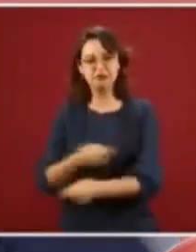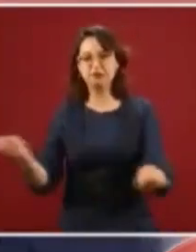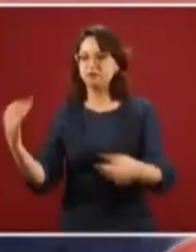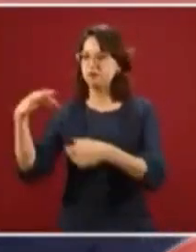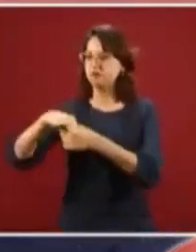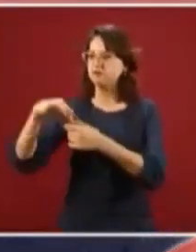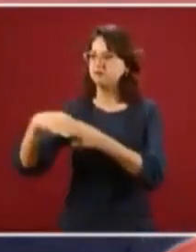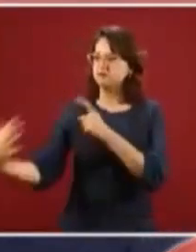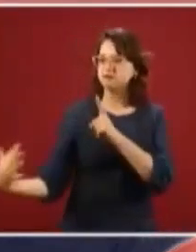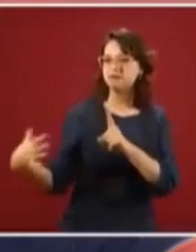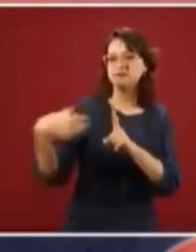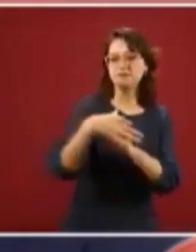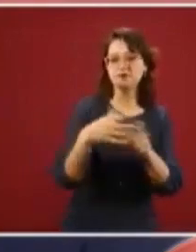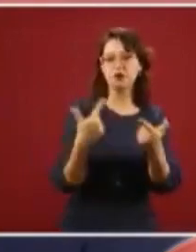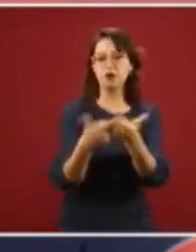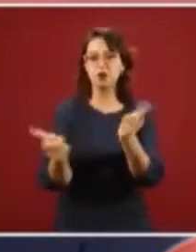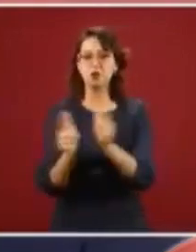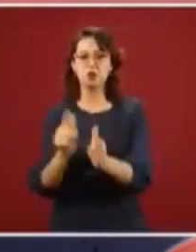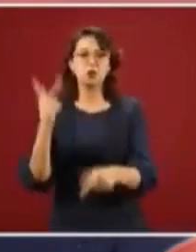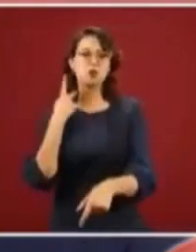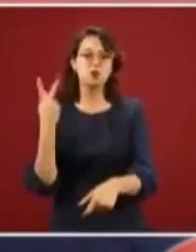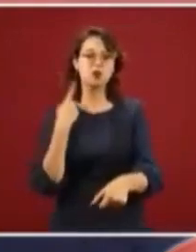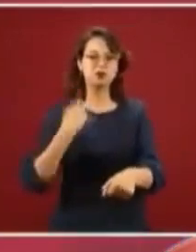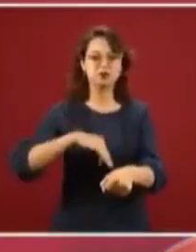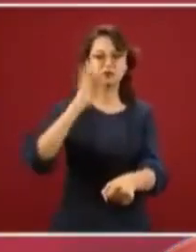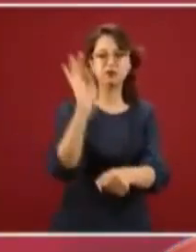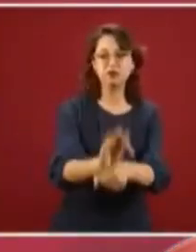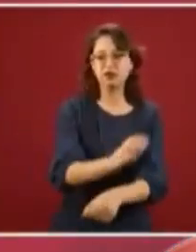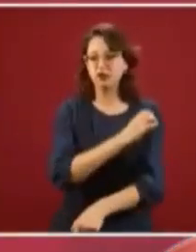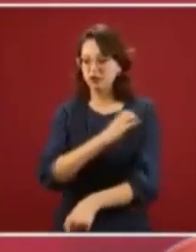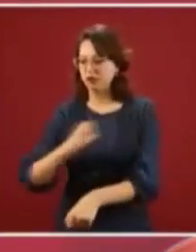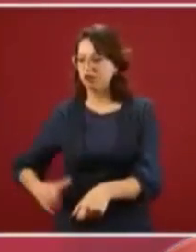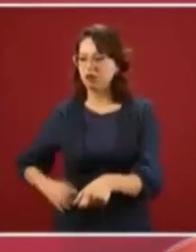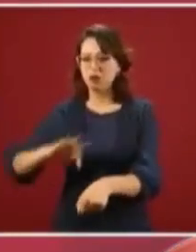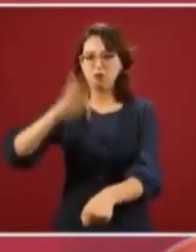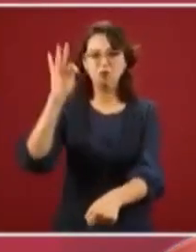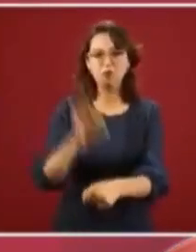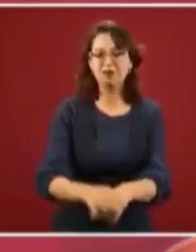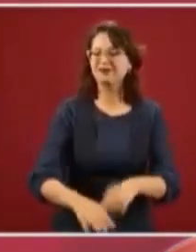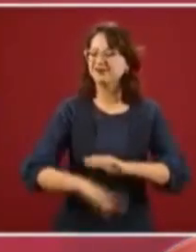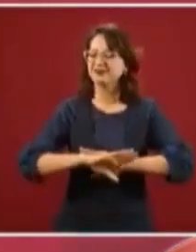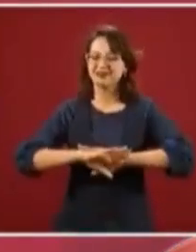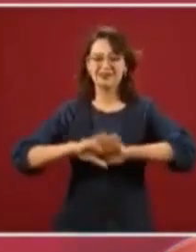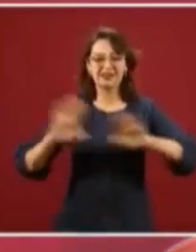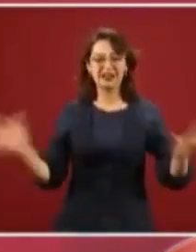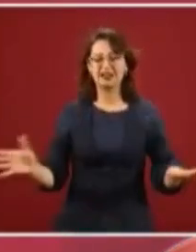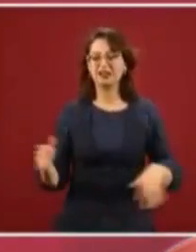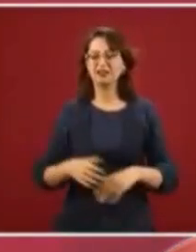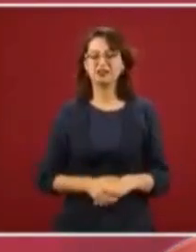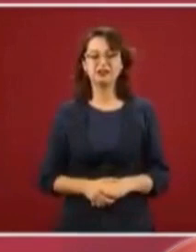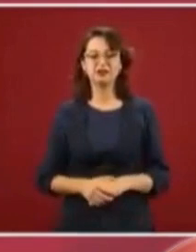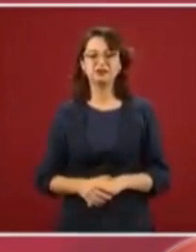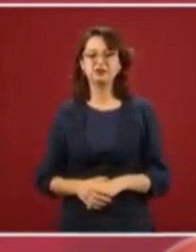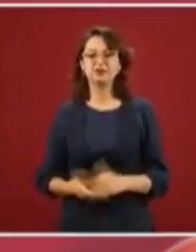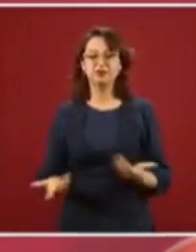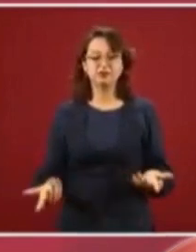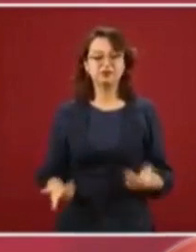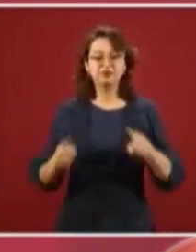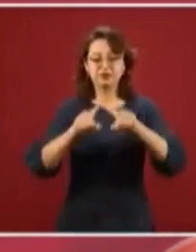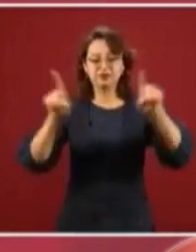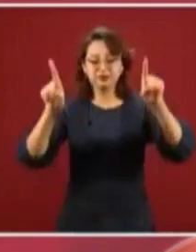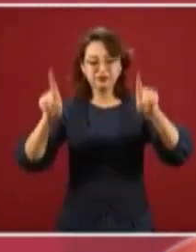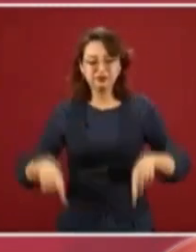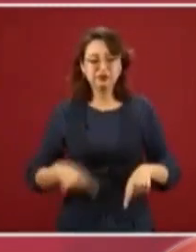para favorecer a partidos, a candidatos, no la falsificación de actas,